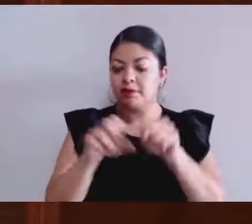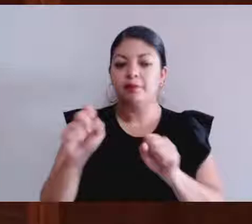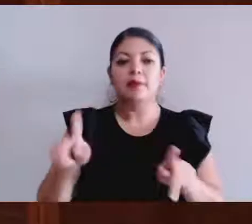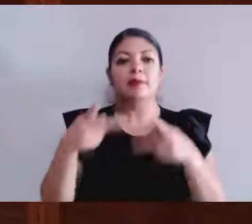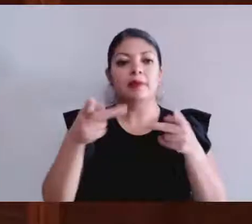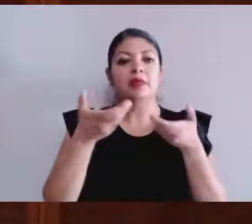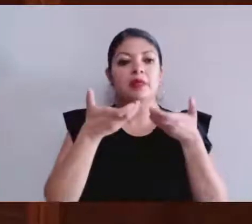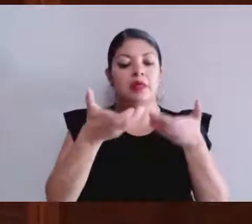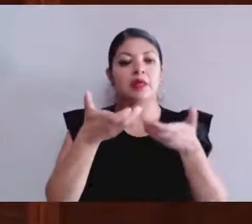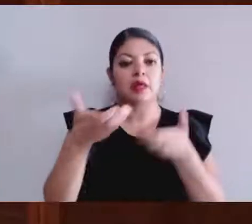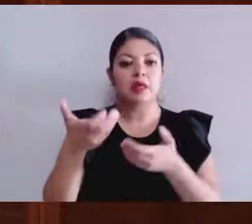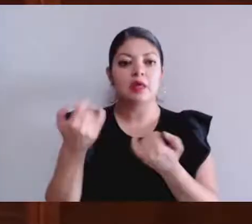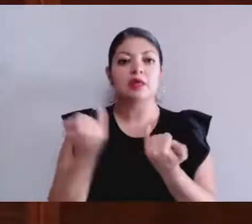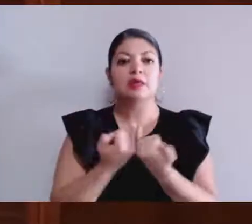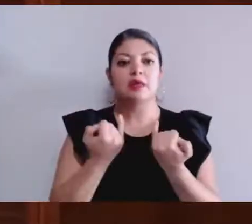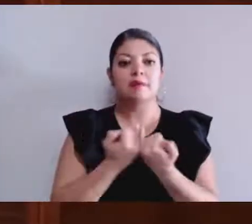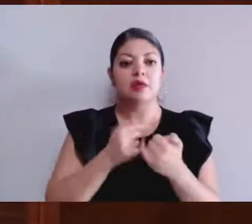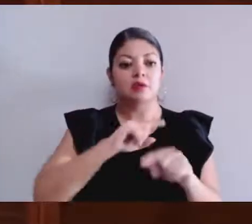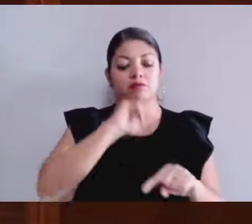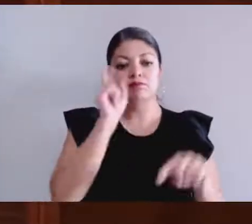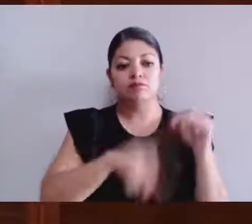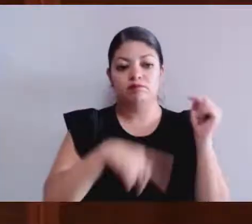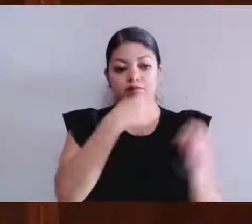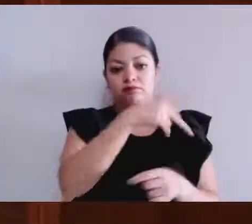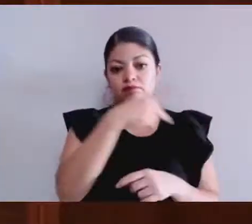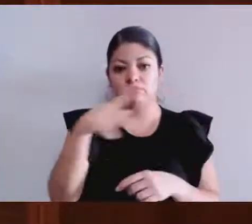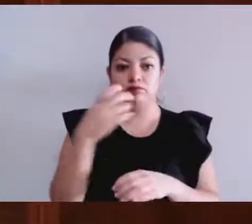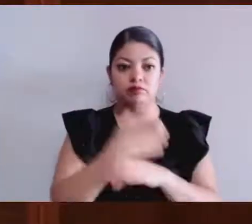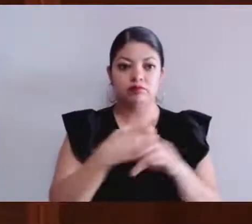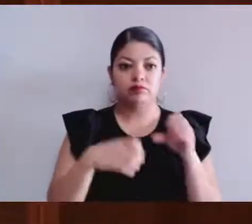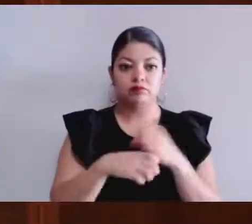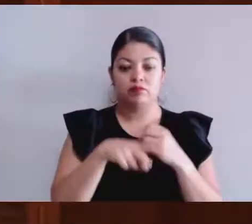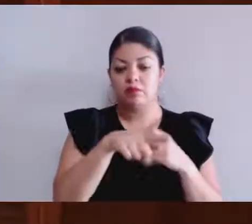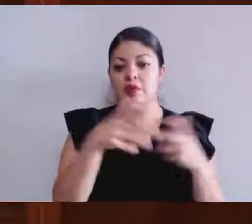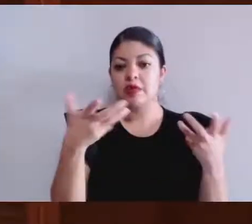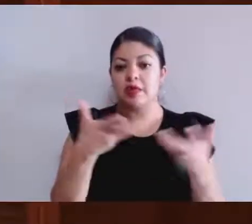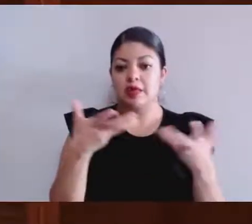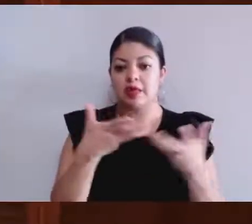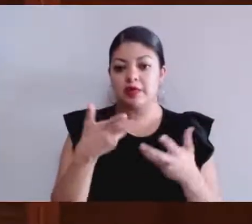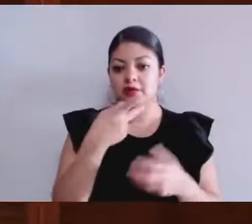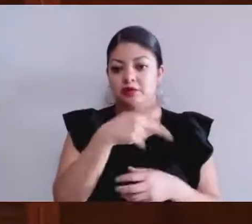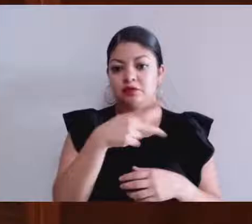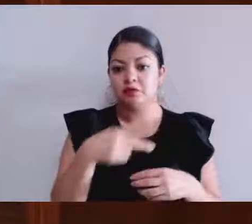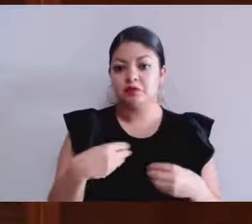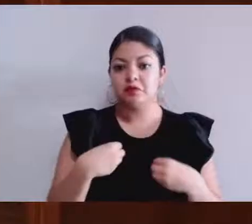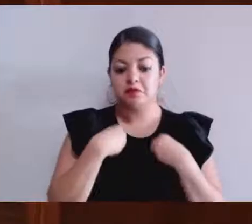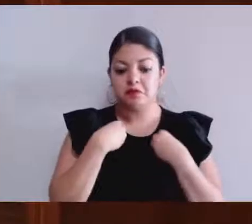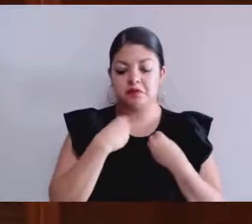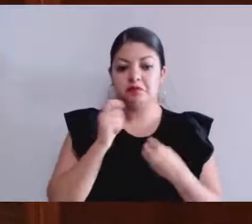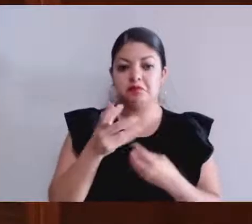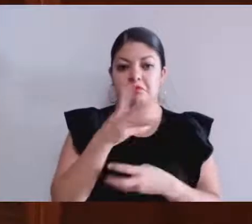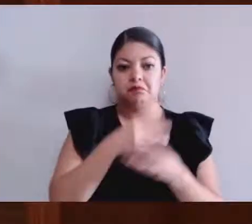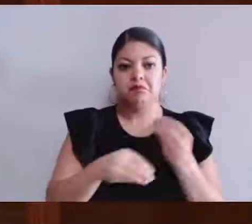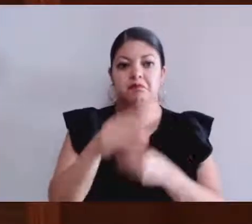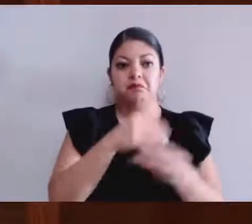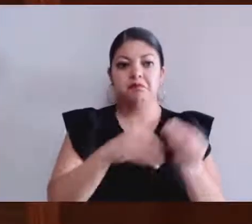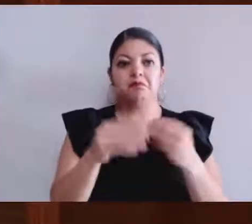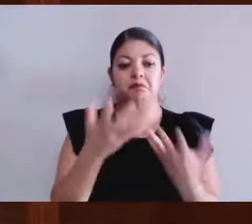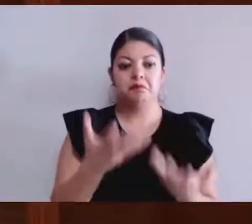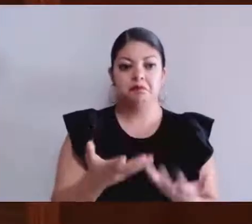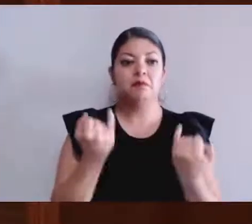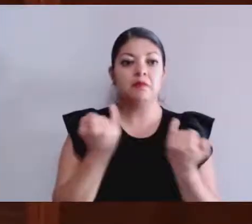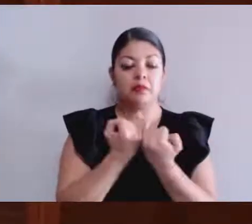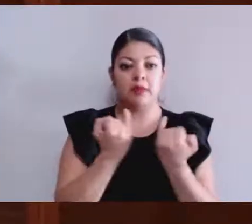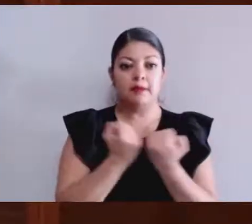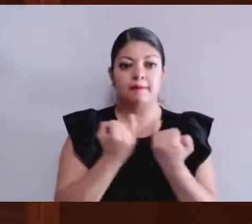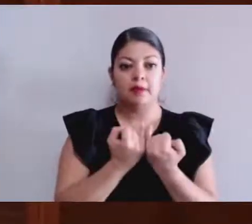también además se les despoja de su mercancía con la que realizan su vida económica, y